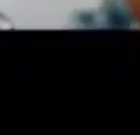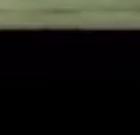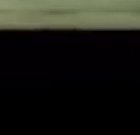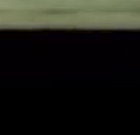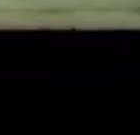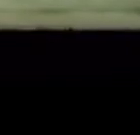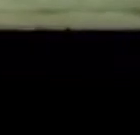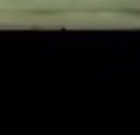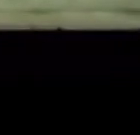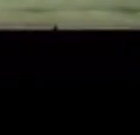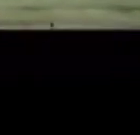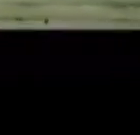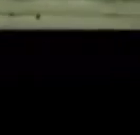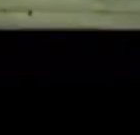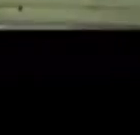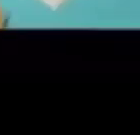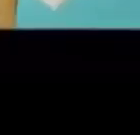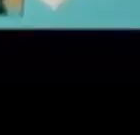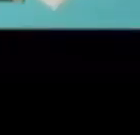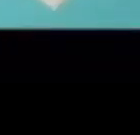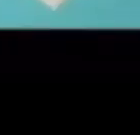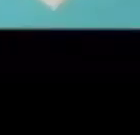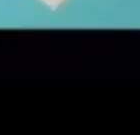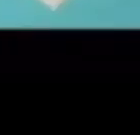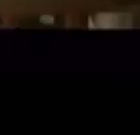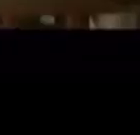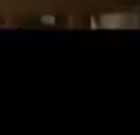Entonces se agarra de diccionario,